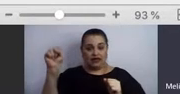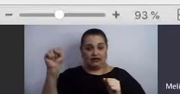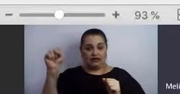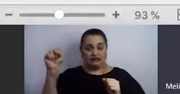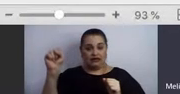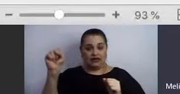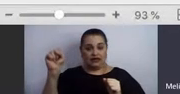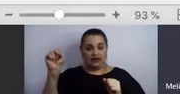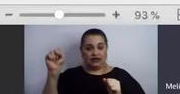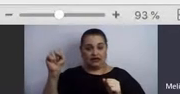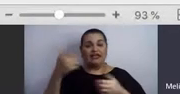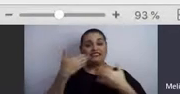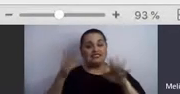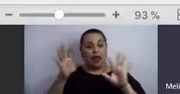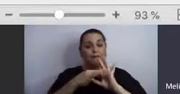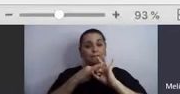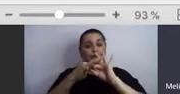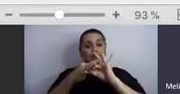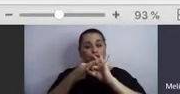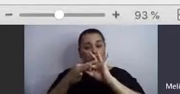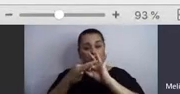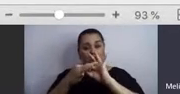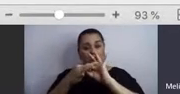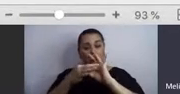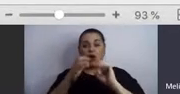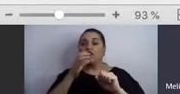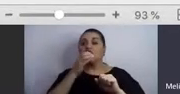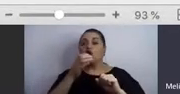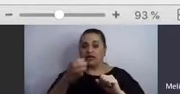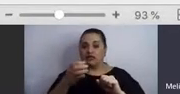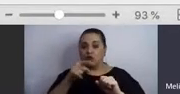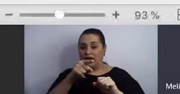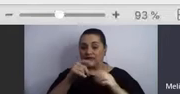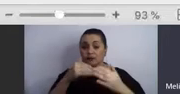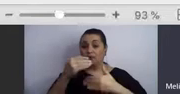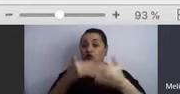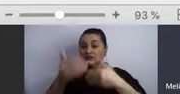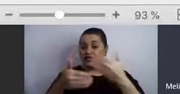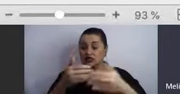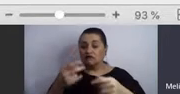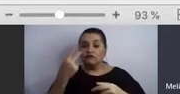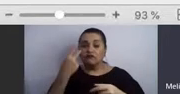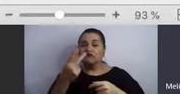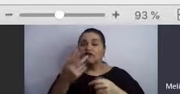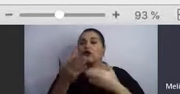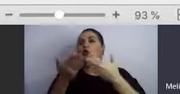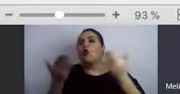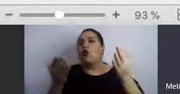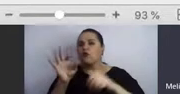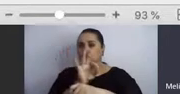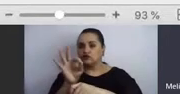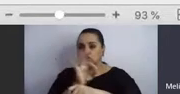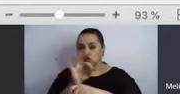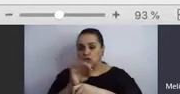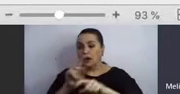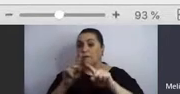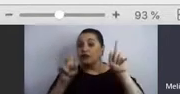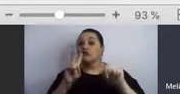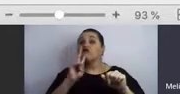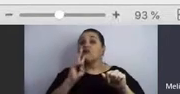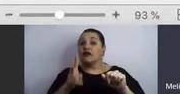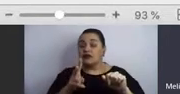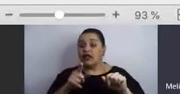estaría vinculado a la recomendación. Eso es un proceso que vamos a ver cómo va a funcionar, pero en realidad es